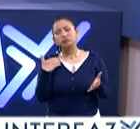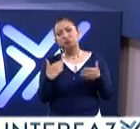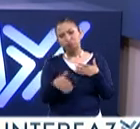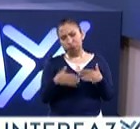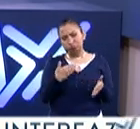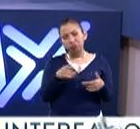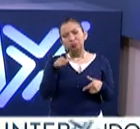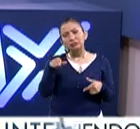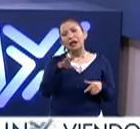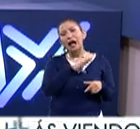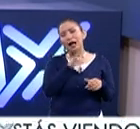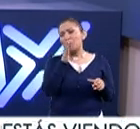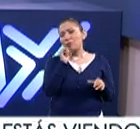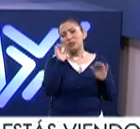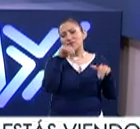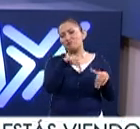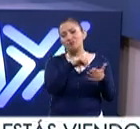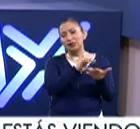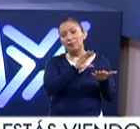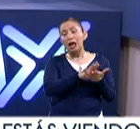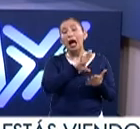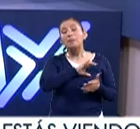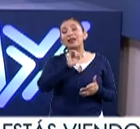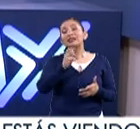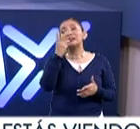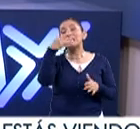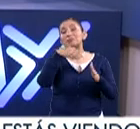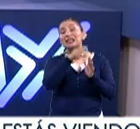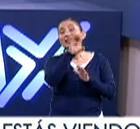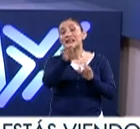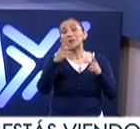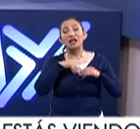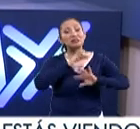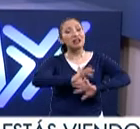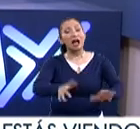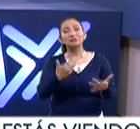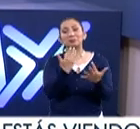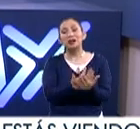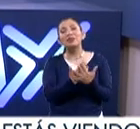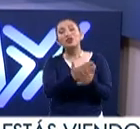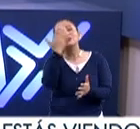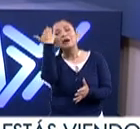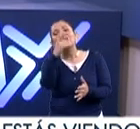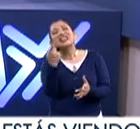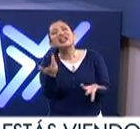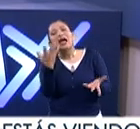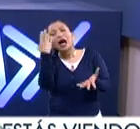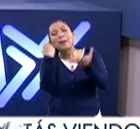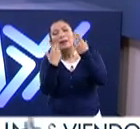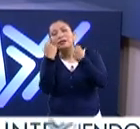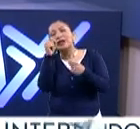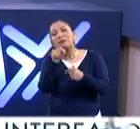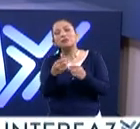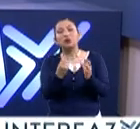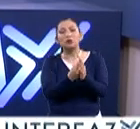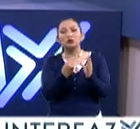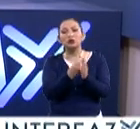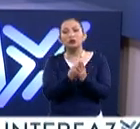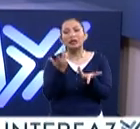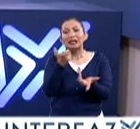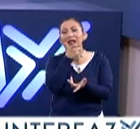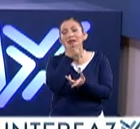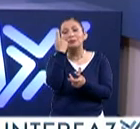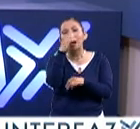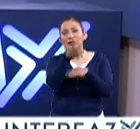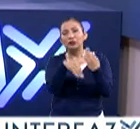formas, aunque ya no se puedan inscribir, hay 23,500 personas que están esperando saber qué es lo que van a poder ver en este MOOC de